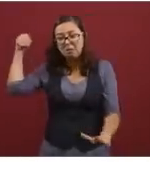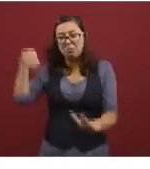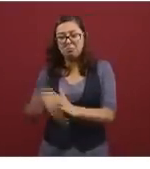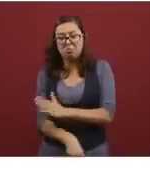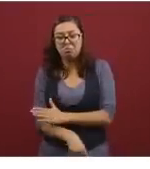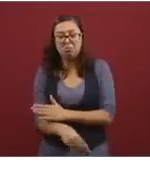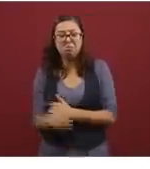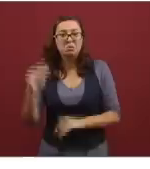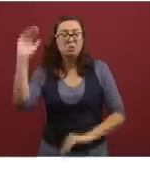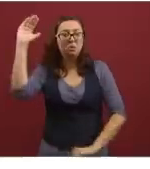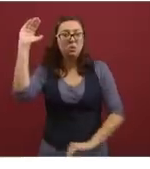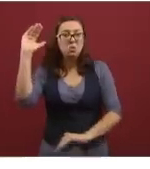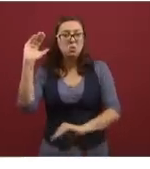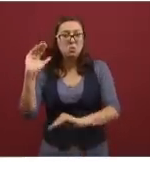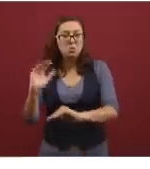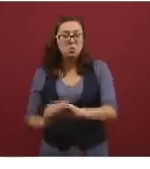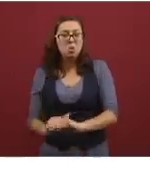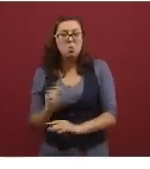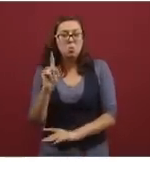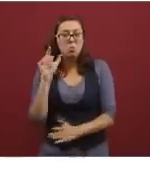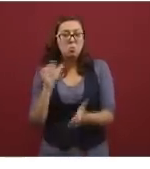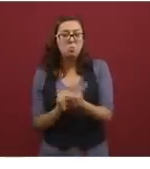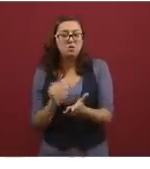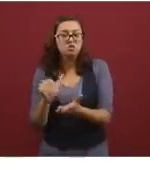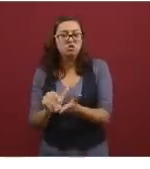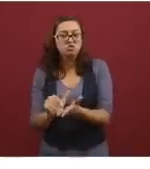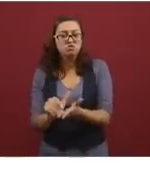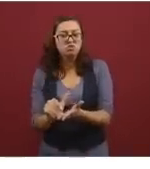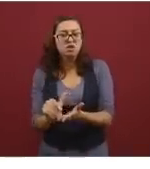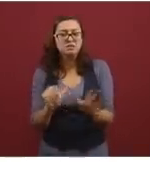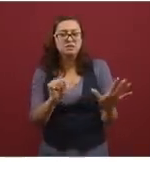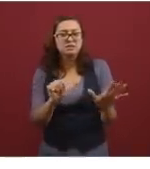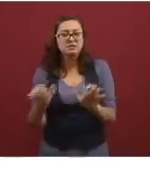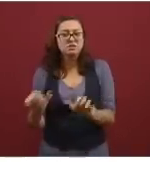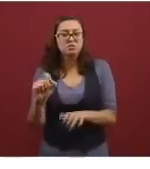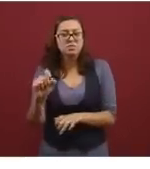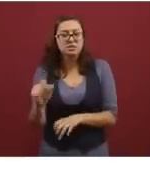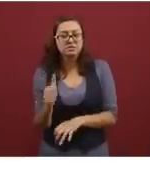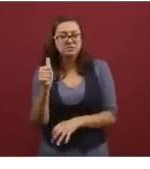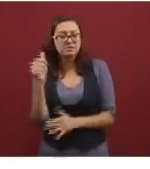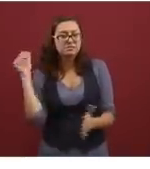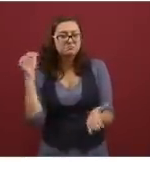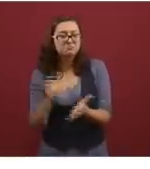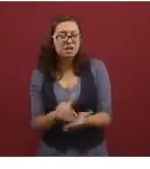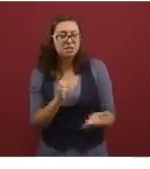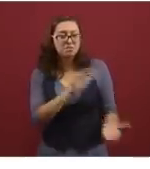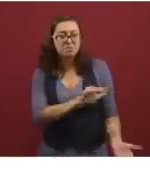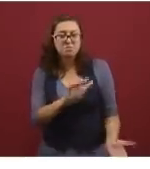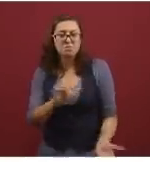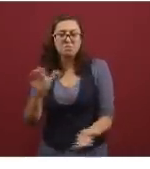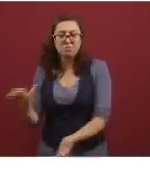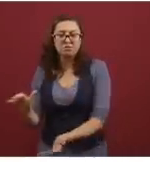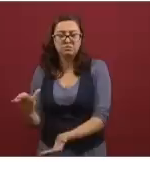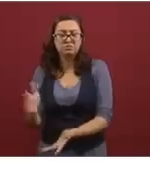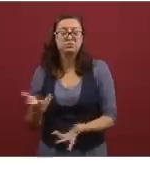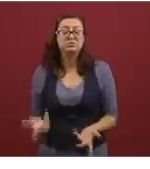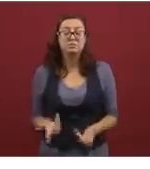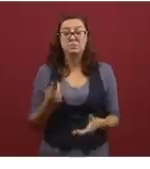1.825.000 barriles, de manera tal que en enero de este año la producción estaba